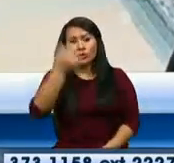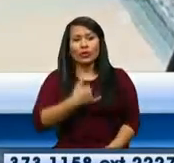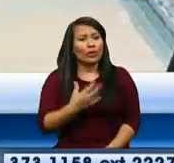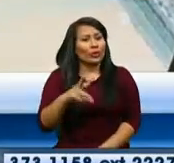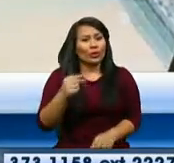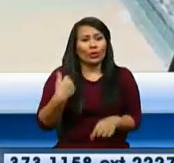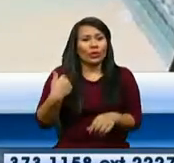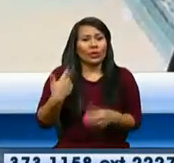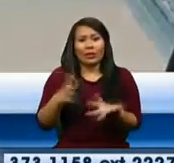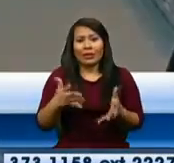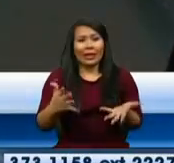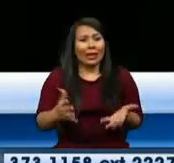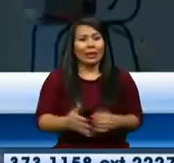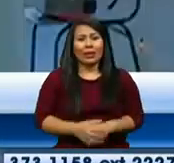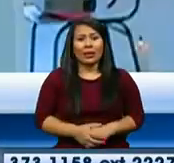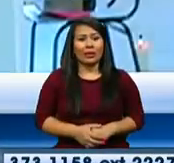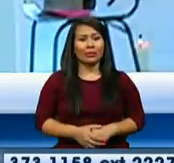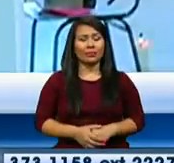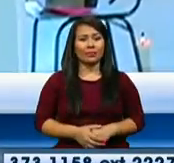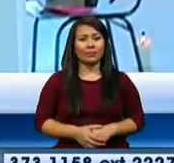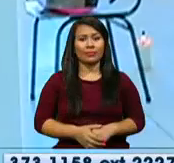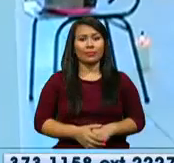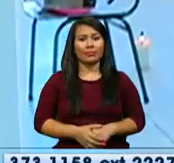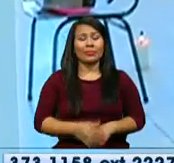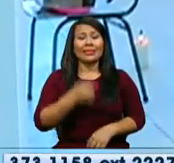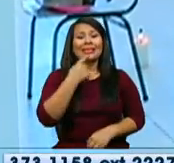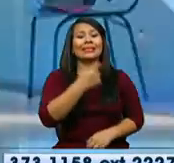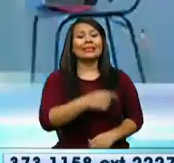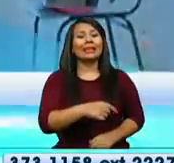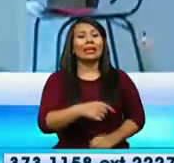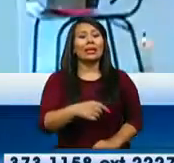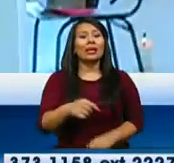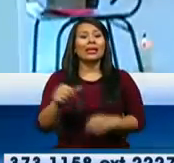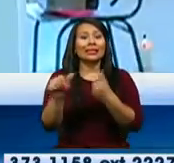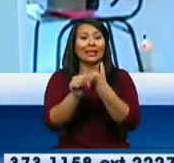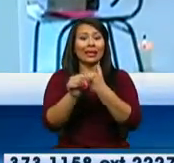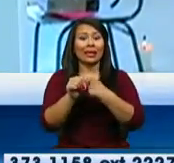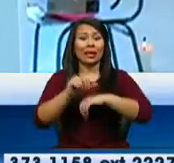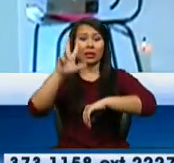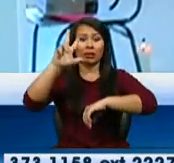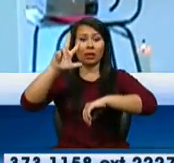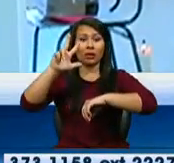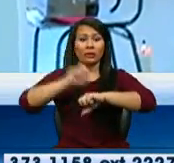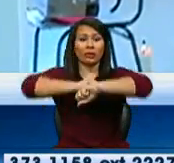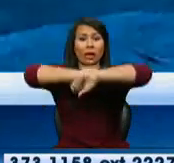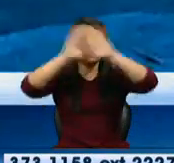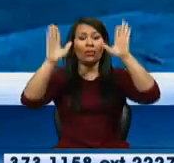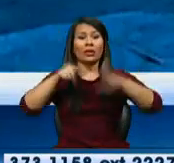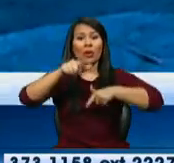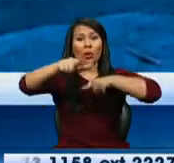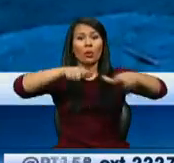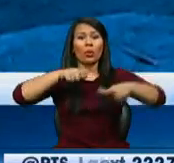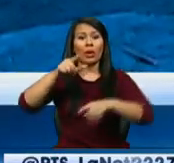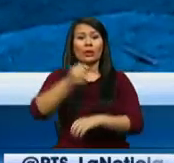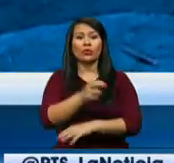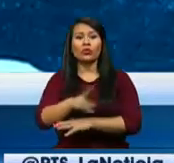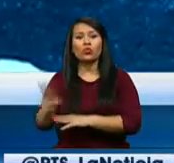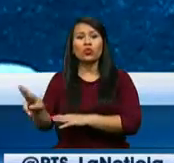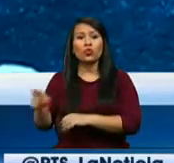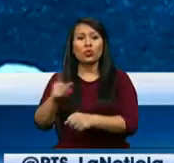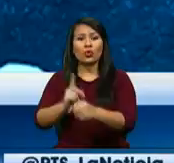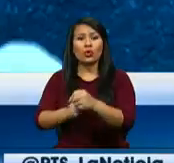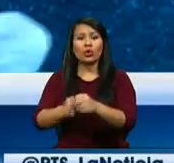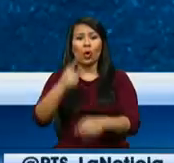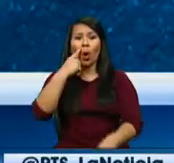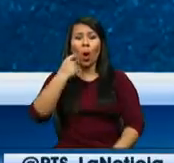para el nicho, nada no tengo. Cuentan que cerca de las 3 de la mañana del domingo en el sector de la Ferroviaria Sur de Quito, un joven